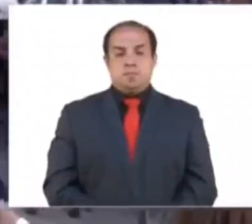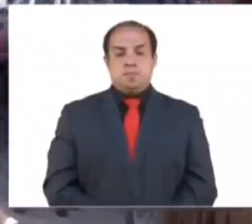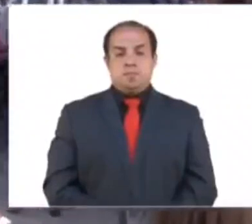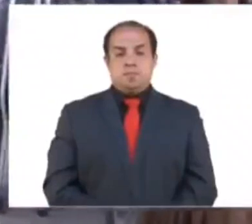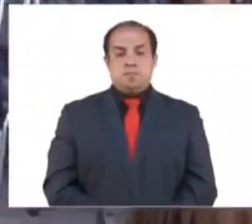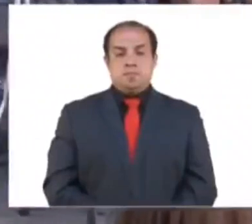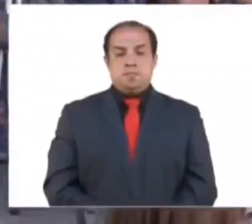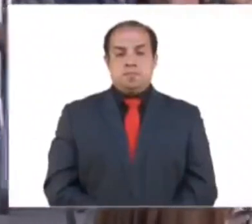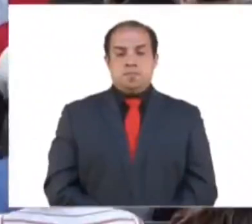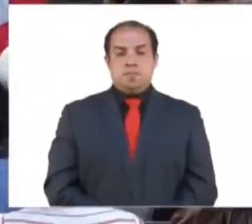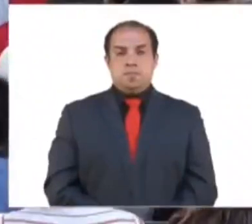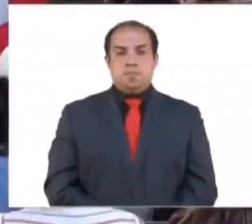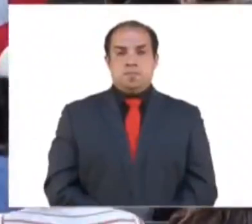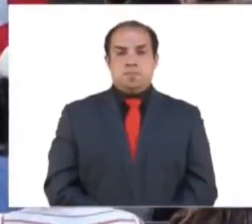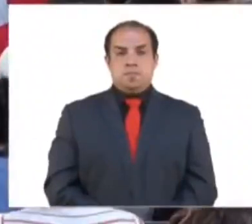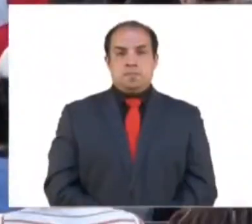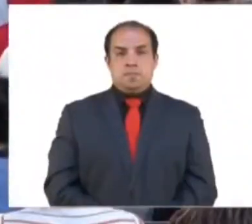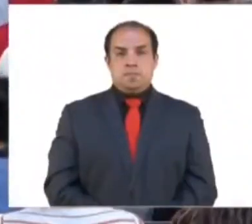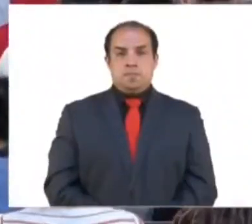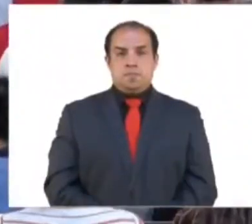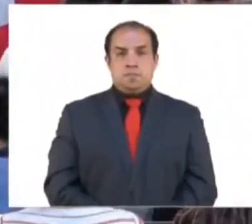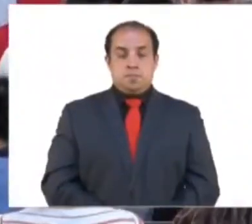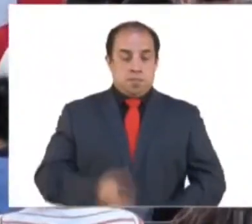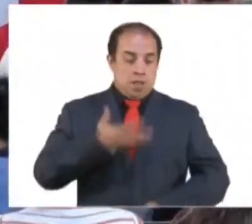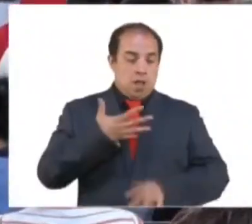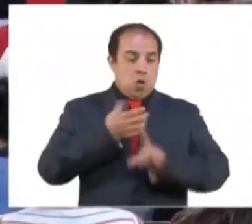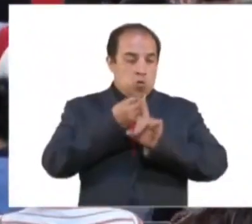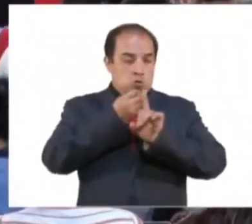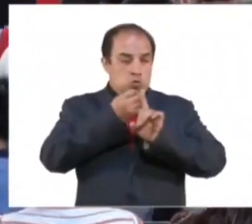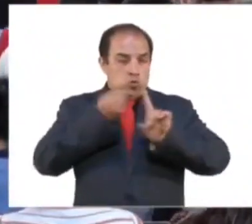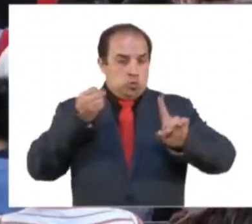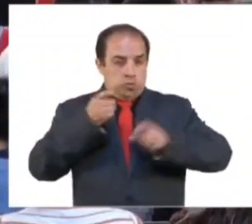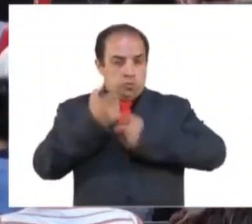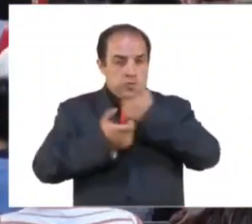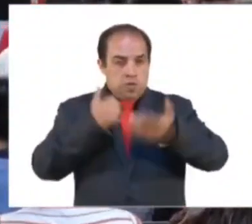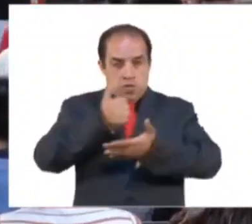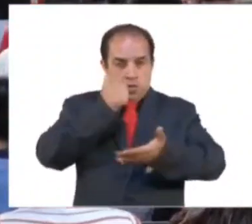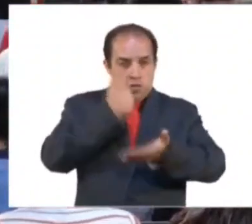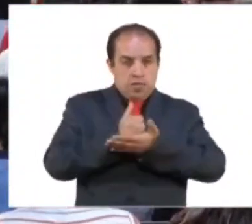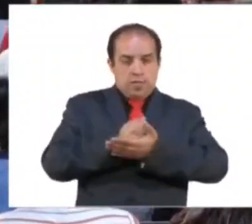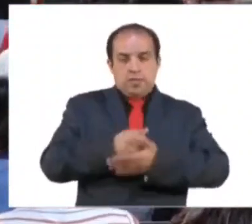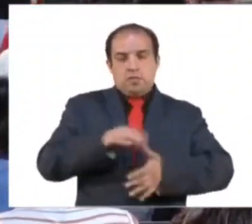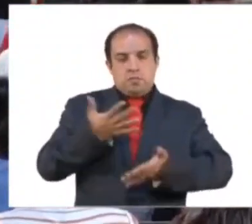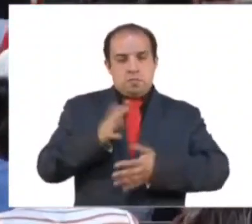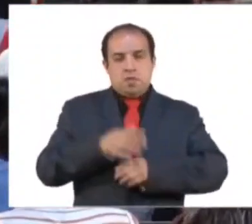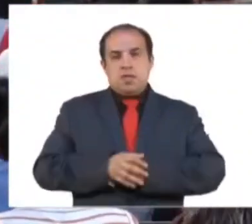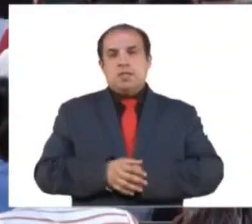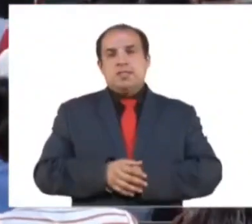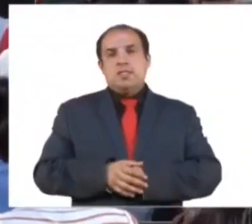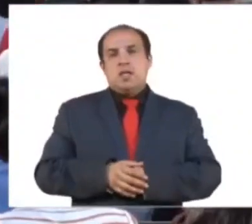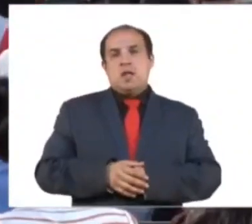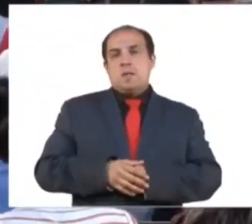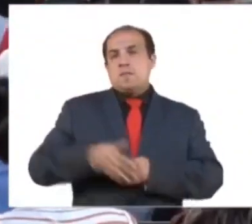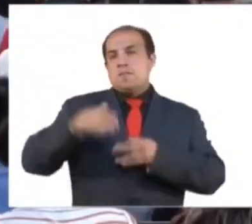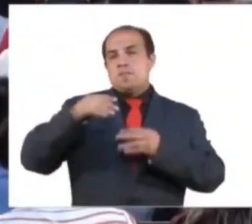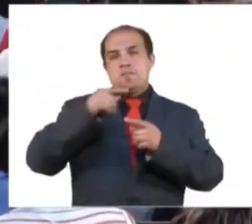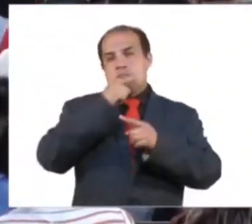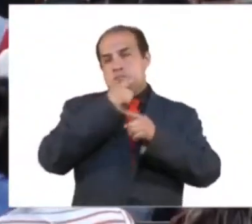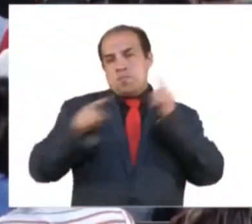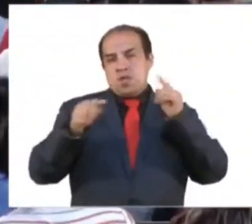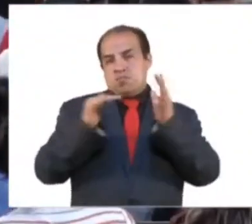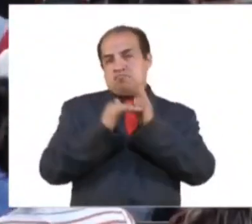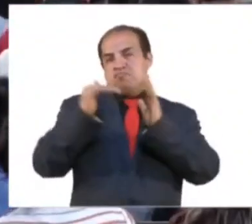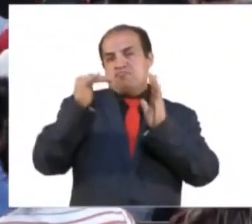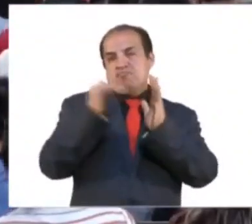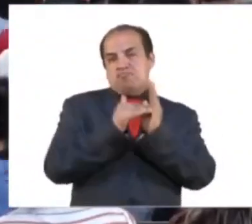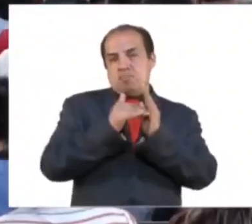y miren, de acuerdo a la estructura económica de la ciudad, que son casi 500,000 de unidades económicas, un poquito